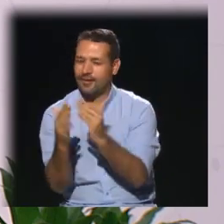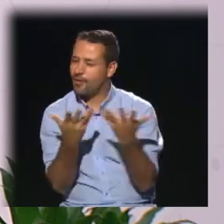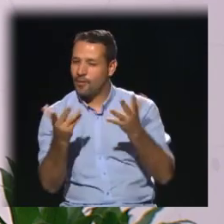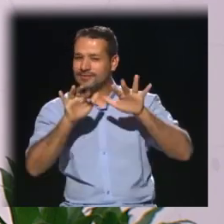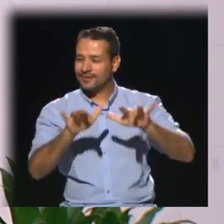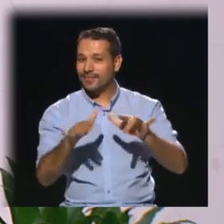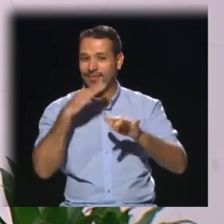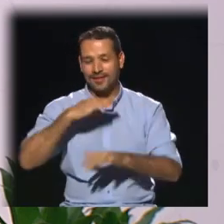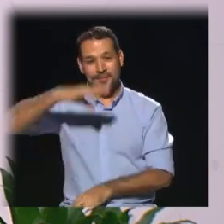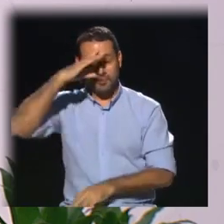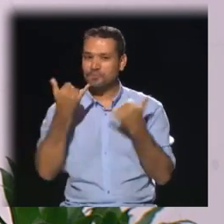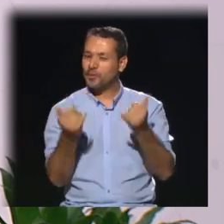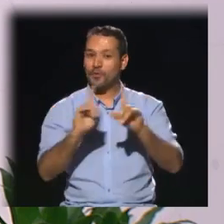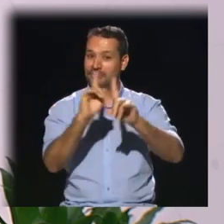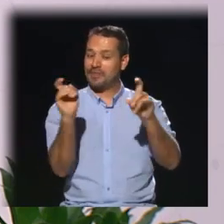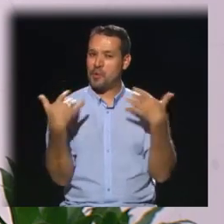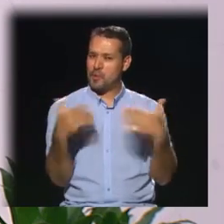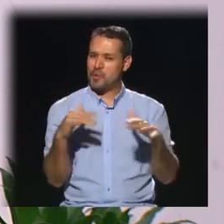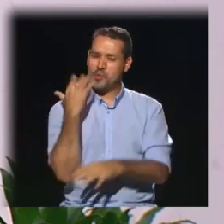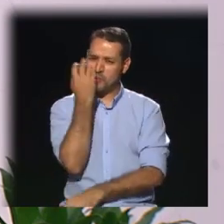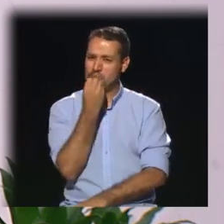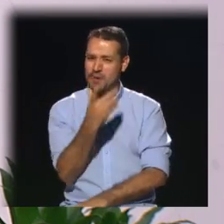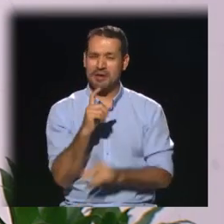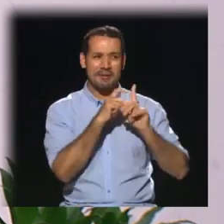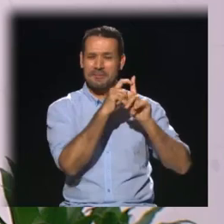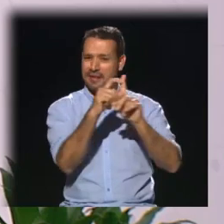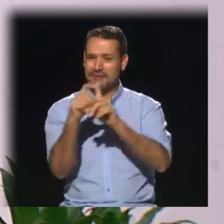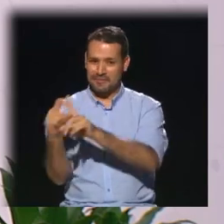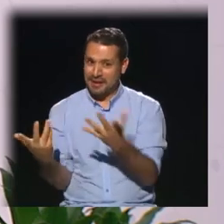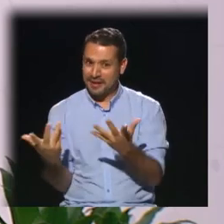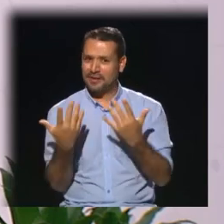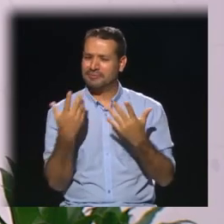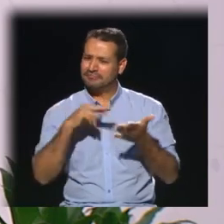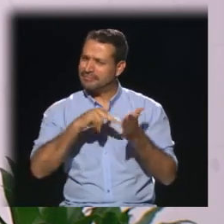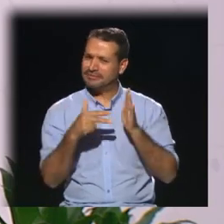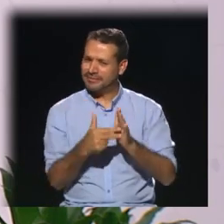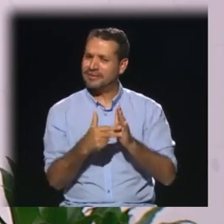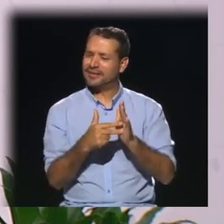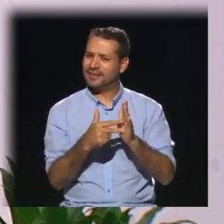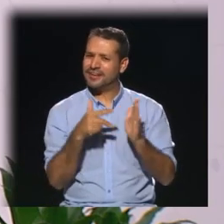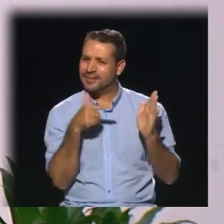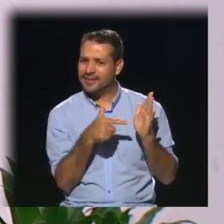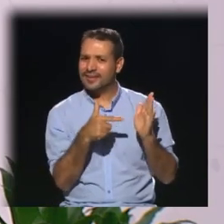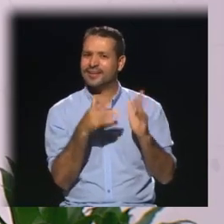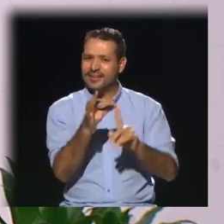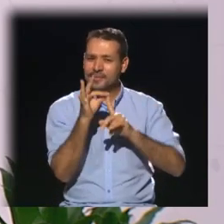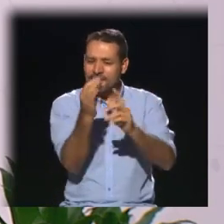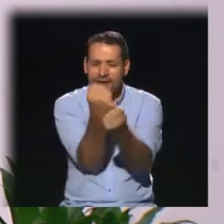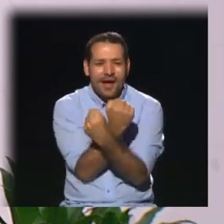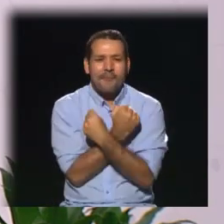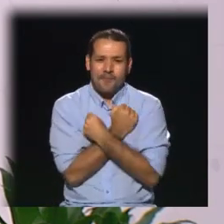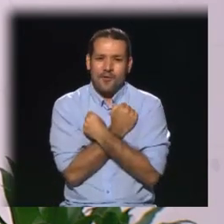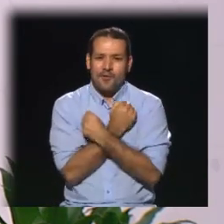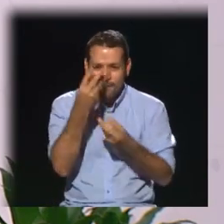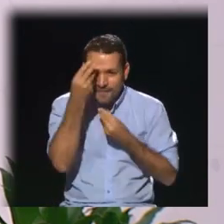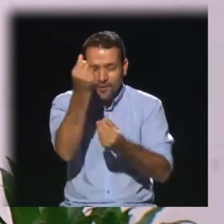Medellín. Les cuento que hoy vamos a tratar un tema hermoso, unas palabras que me parece que tienen un significado especial, y es amor y libertad,